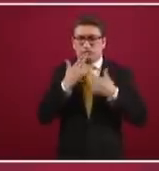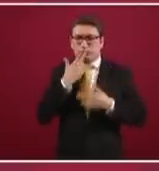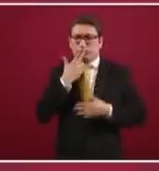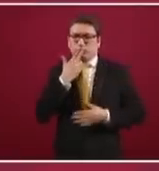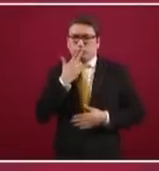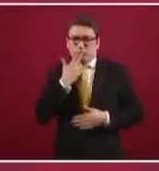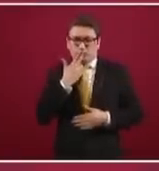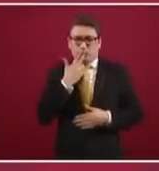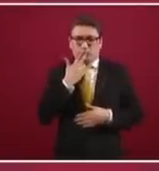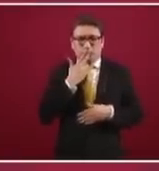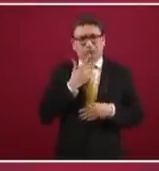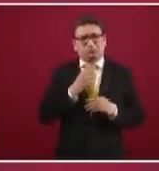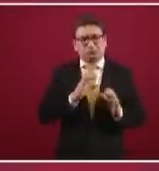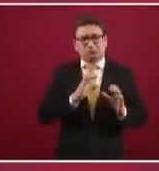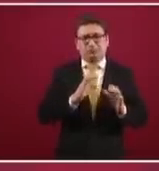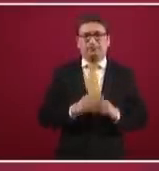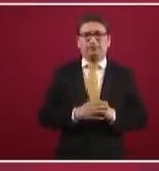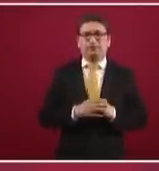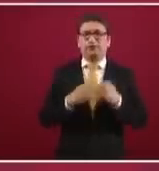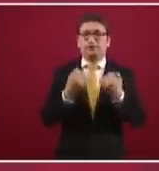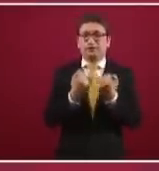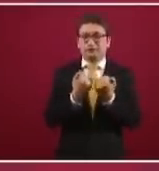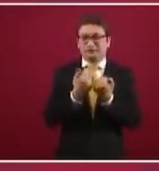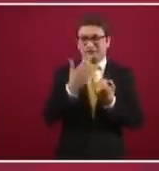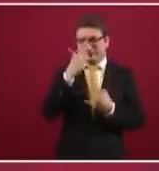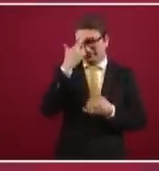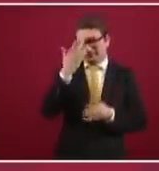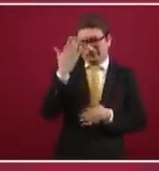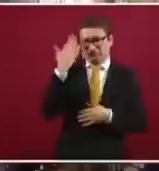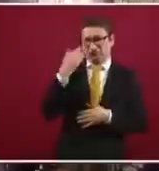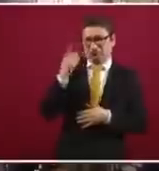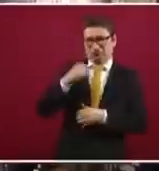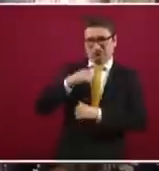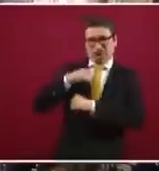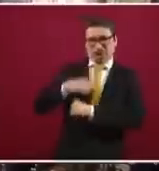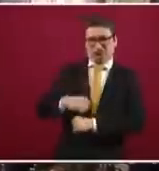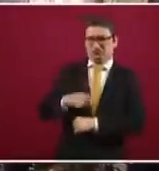y la parte que usaba el Estado Mayor,